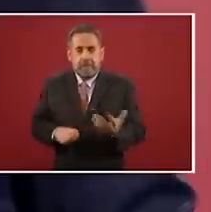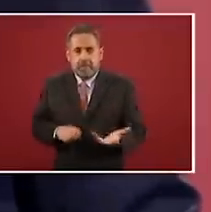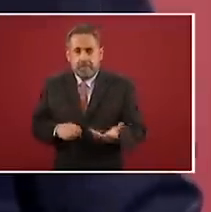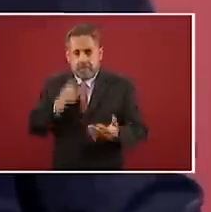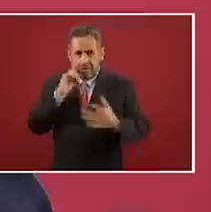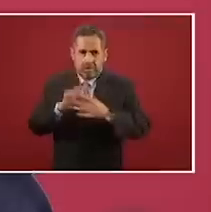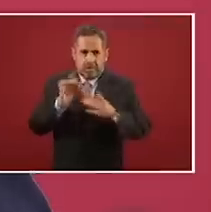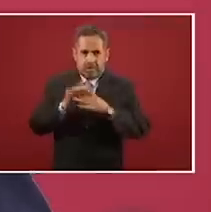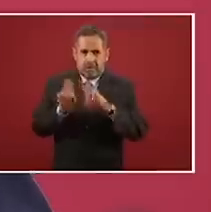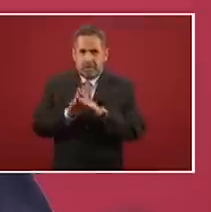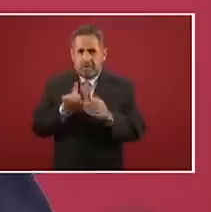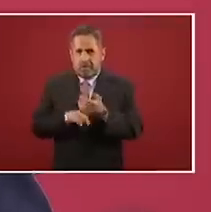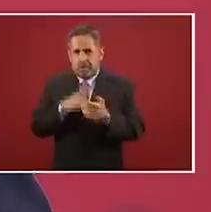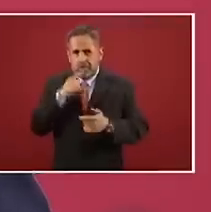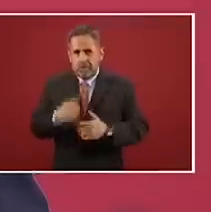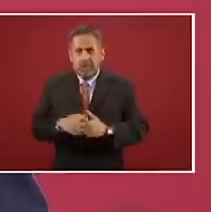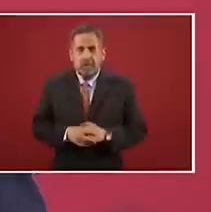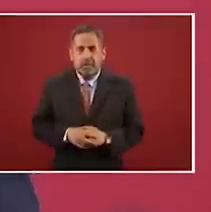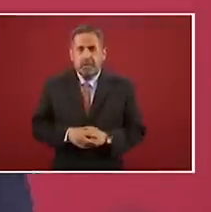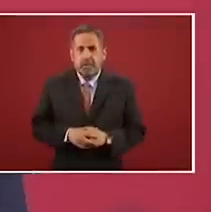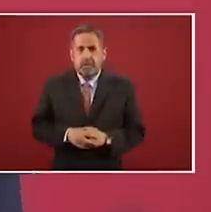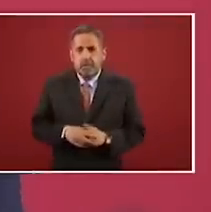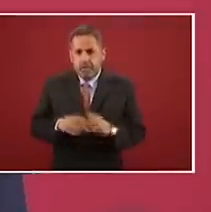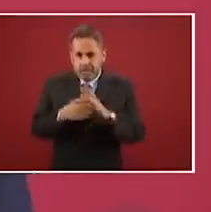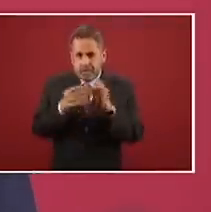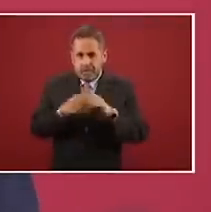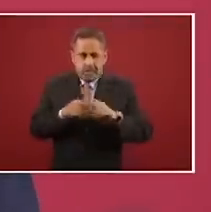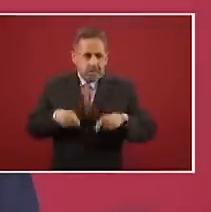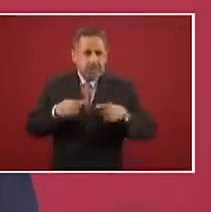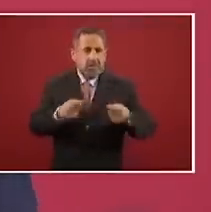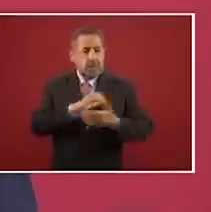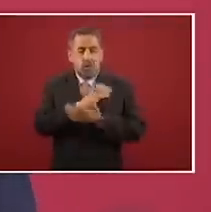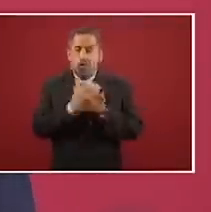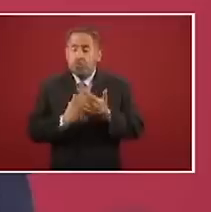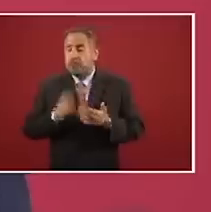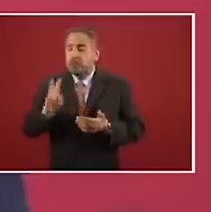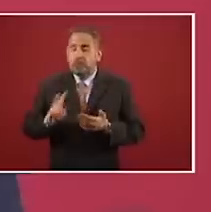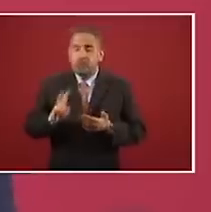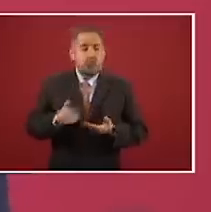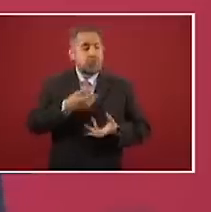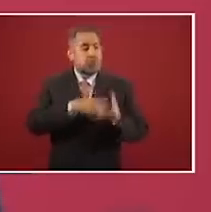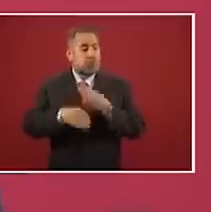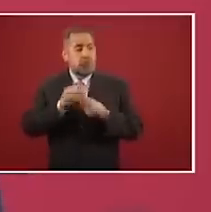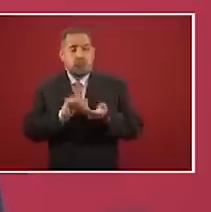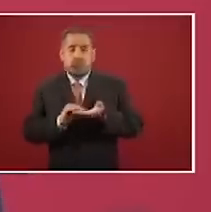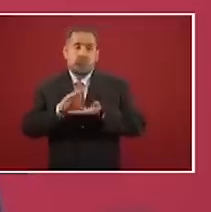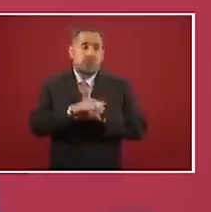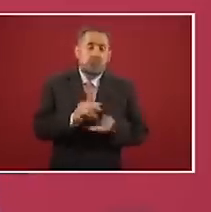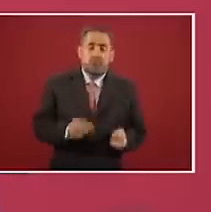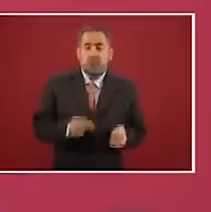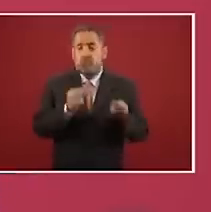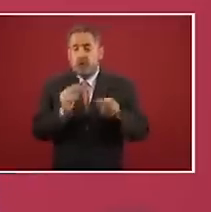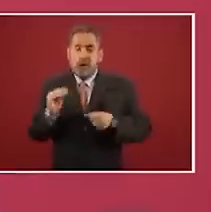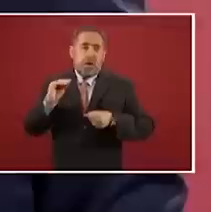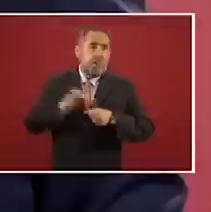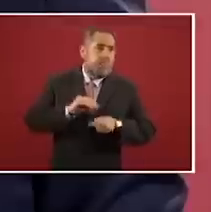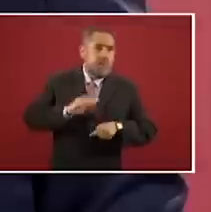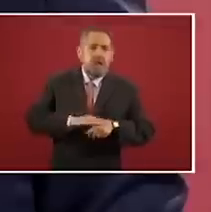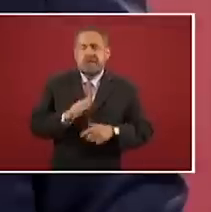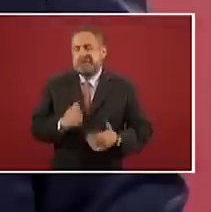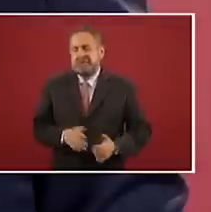diciendo de que si se entregaban estos contratos iba a llegar la inversión extranjera a